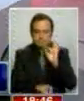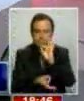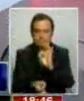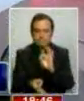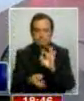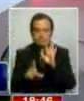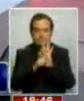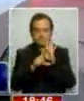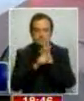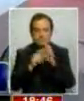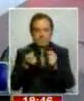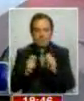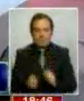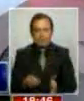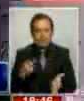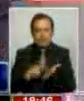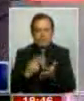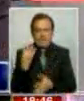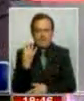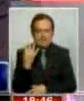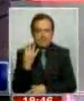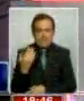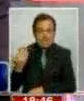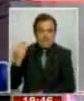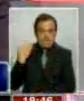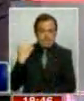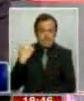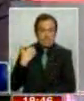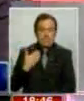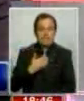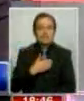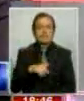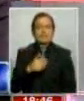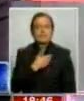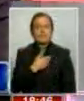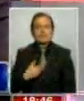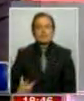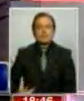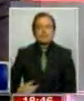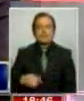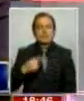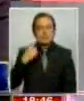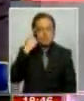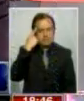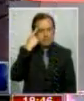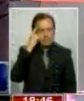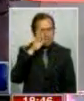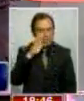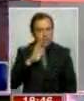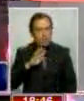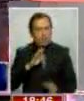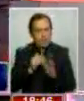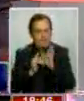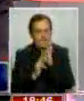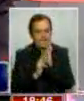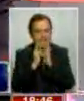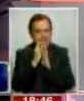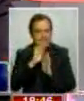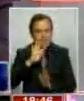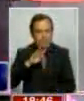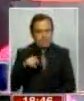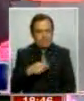presupuesto 2014 y la administración anterior lo hacía con supuestos de crecer un 4,9%. Tú te recordarás